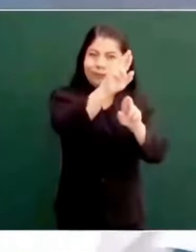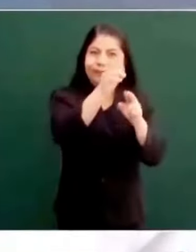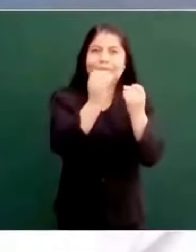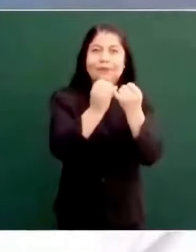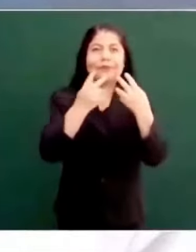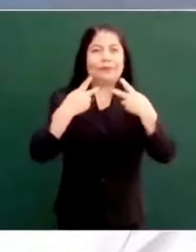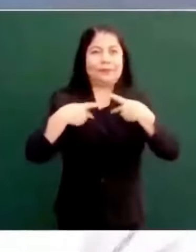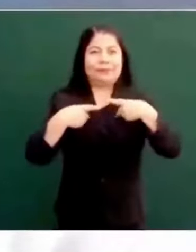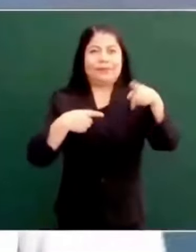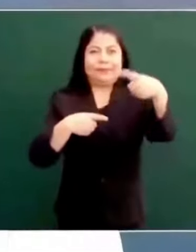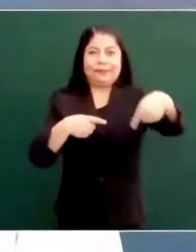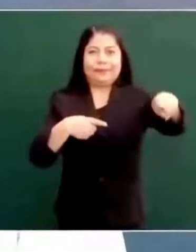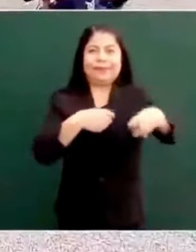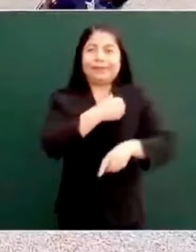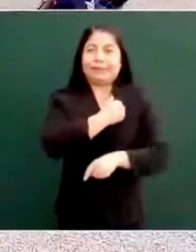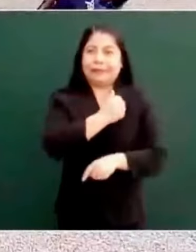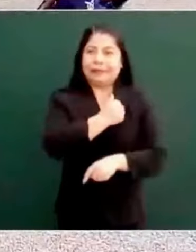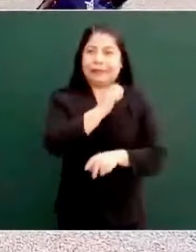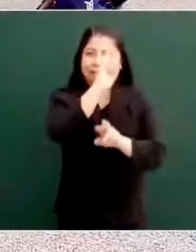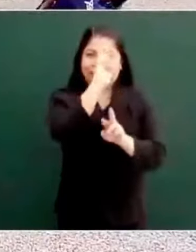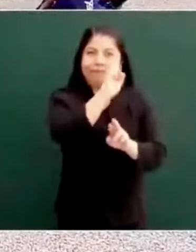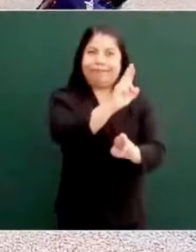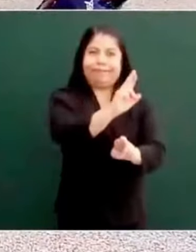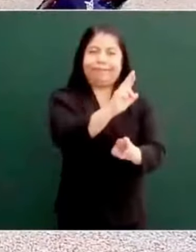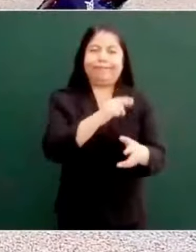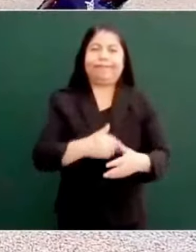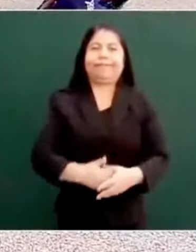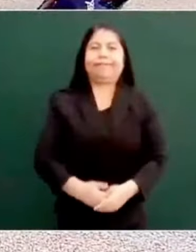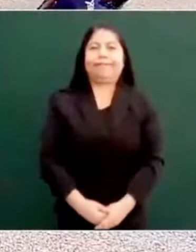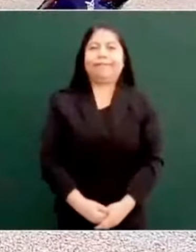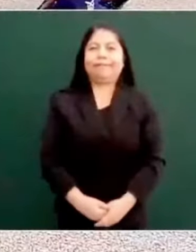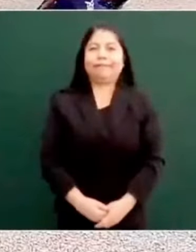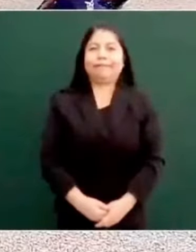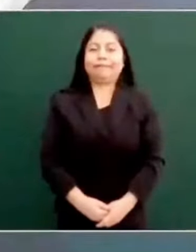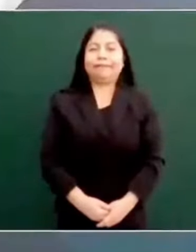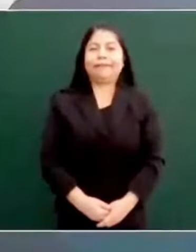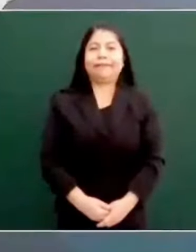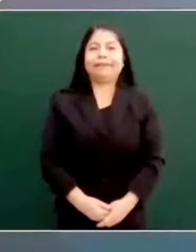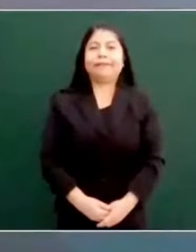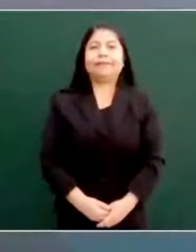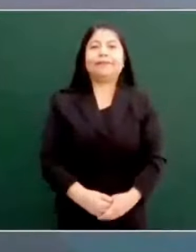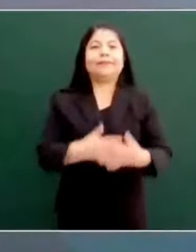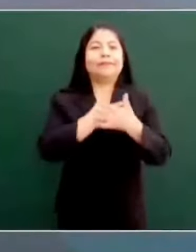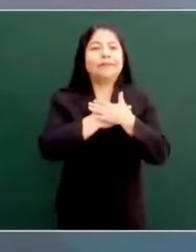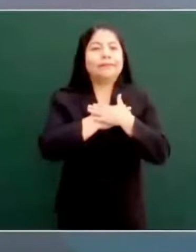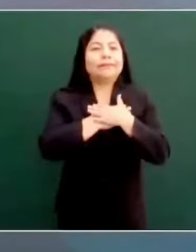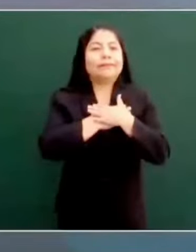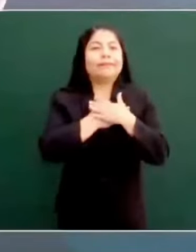Amor y paz.